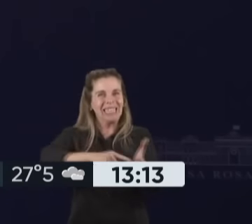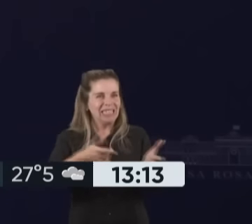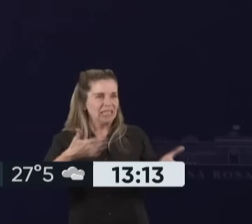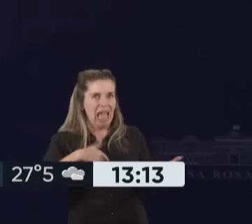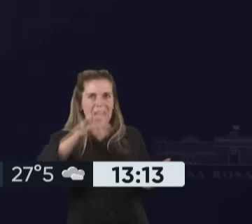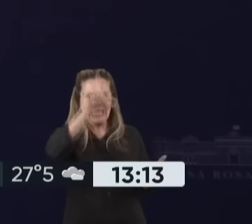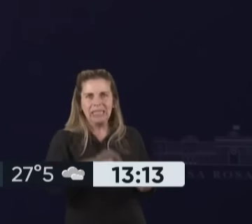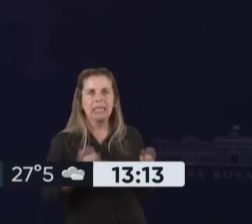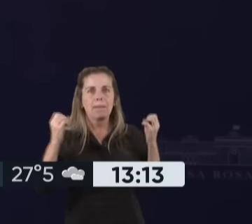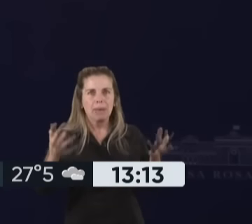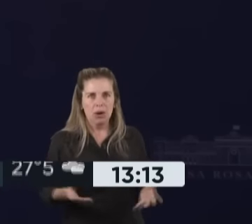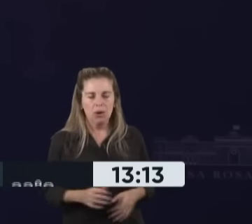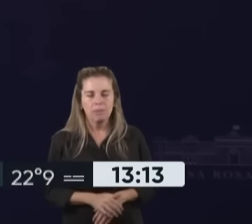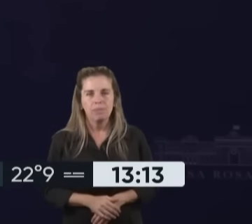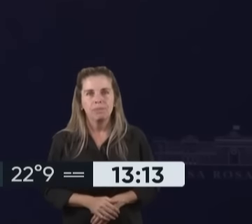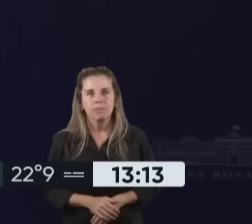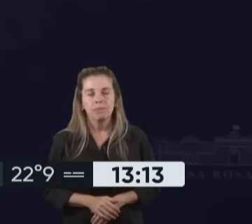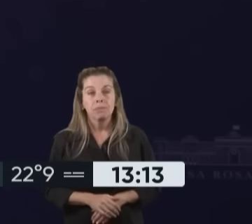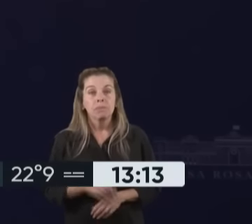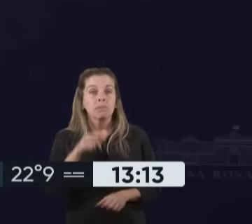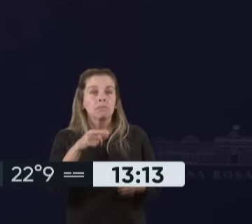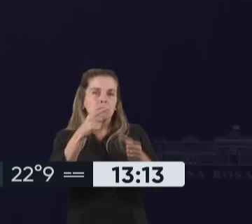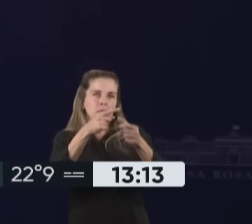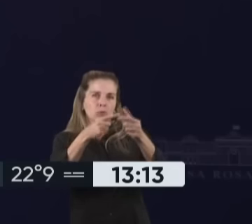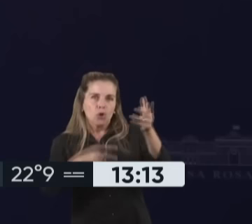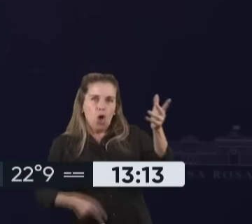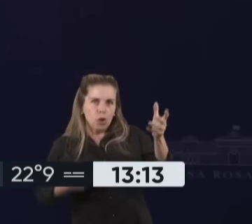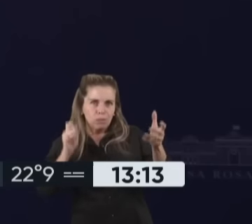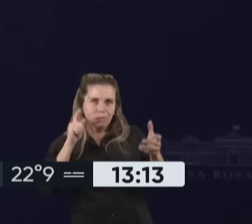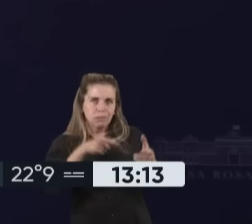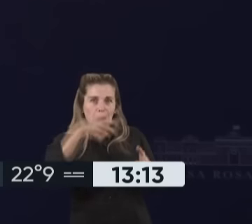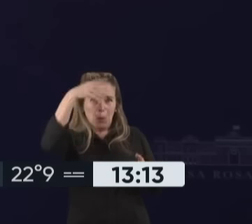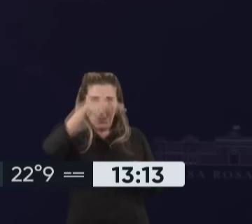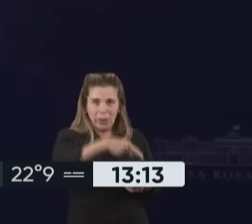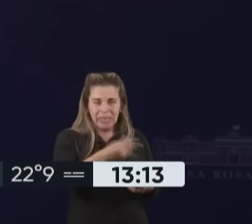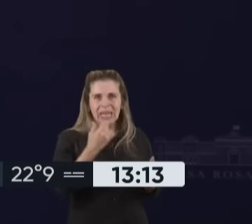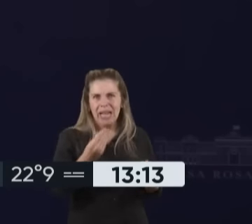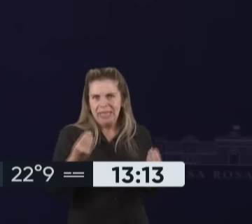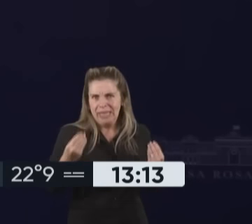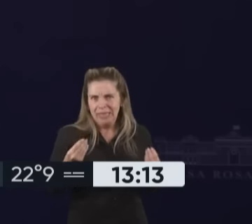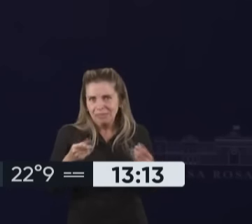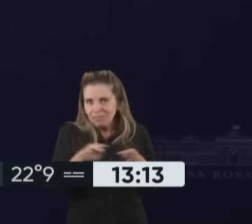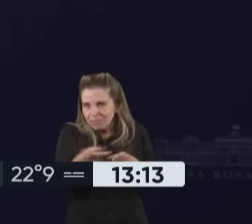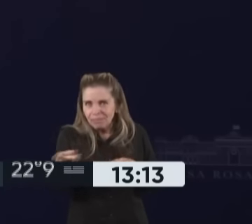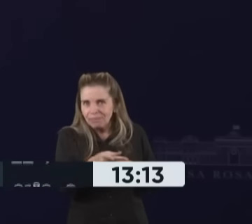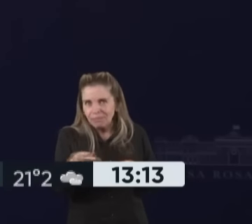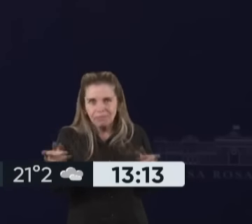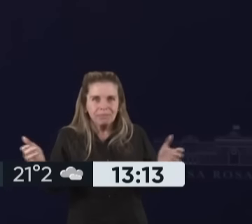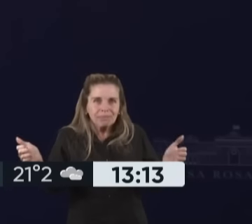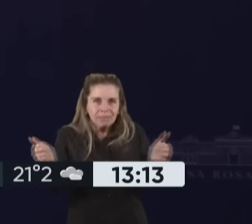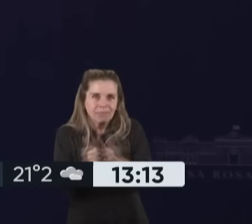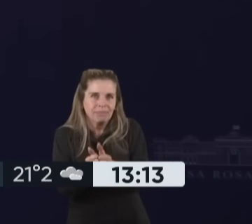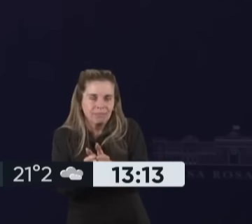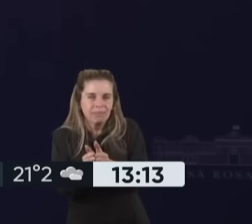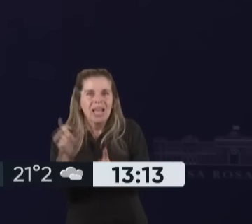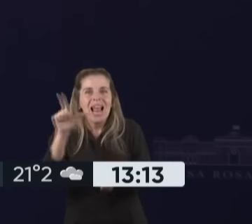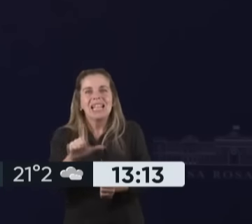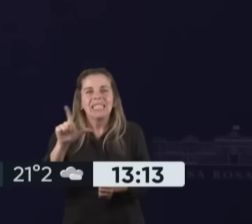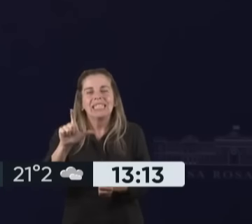libertad. Todo lo que logró la doctora Bullrich fue posible gracias a la precisa ejecución de su mano derecha, la